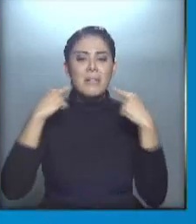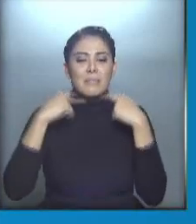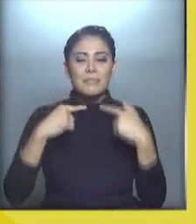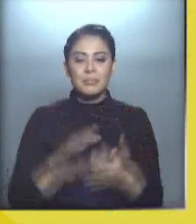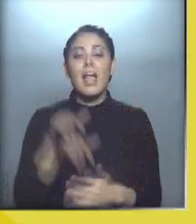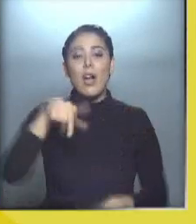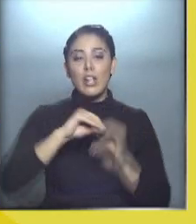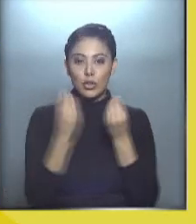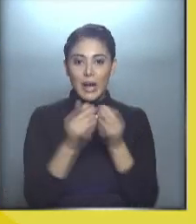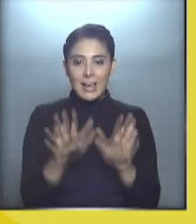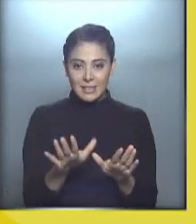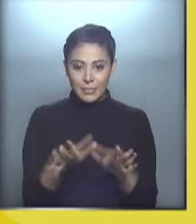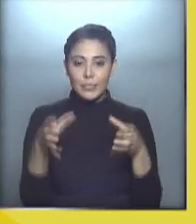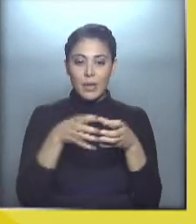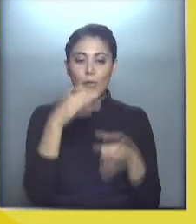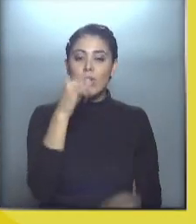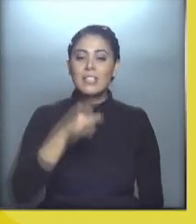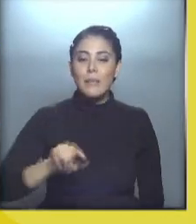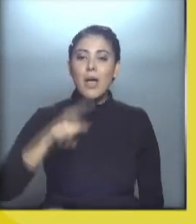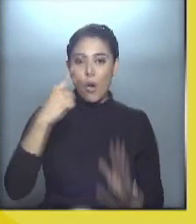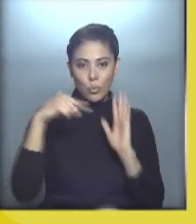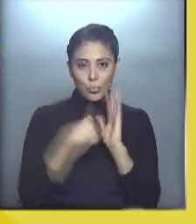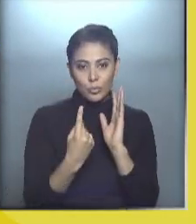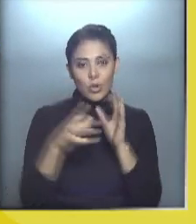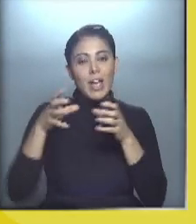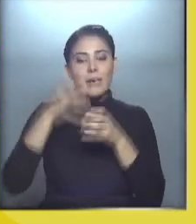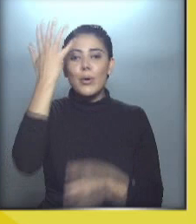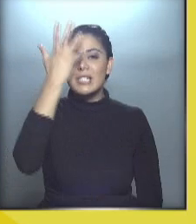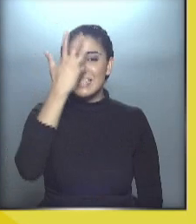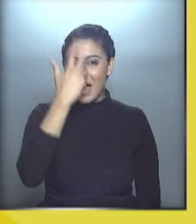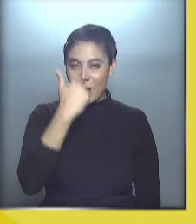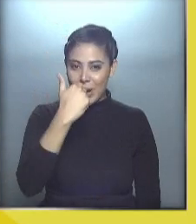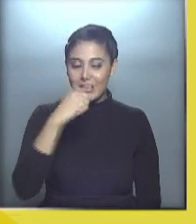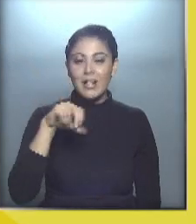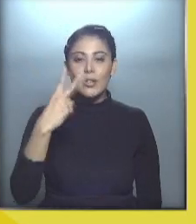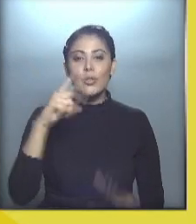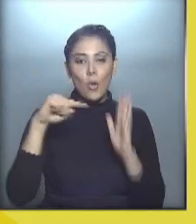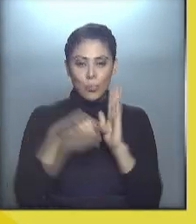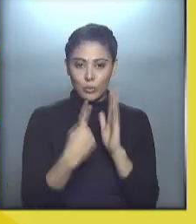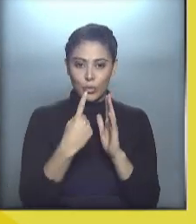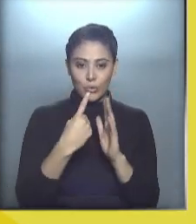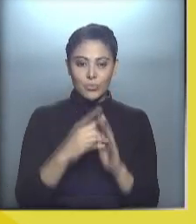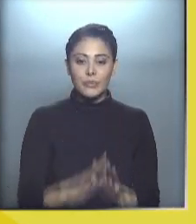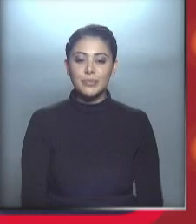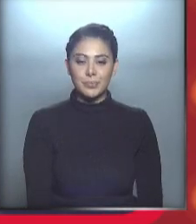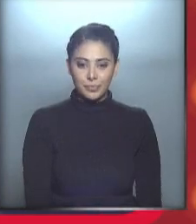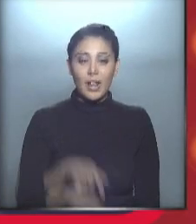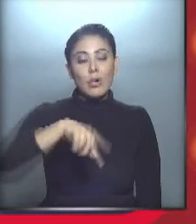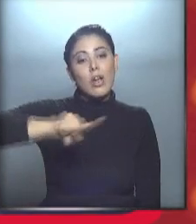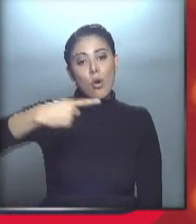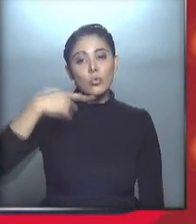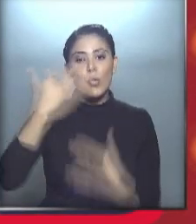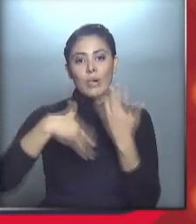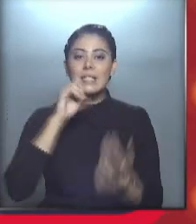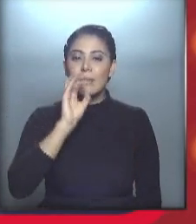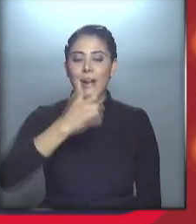Y el marcador es... Equipo Samba, 1. Y Equipo San Martín, 2. ¡Vamos a